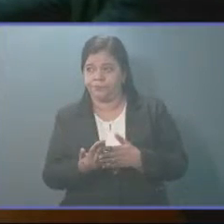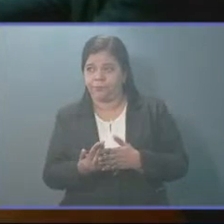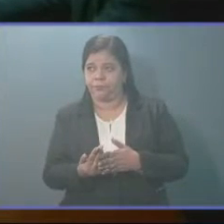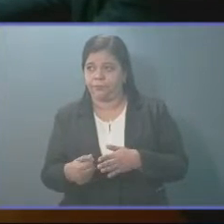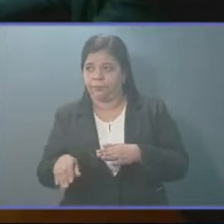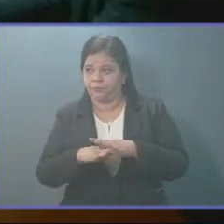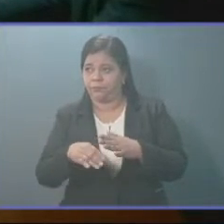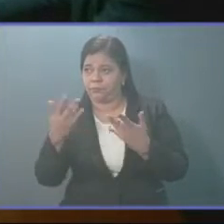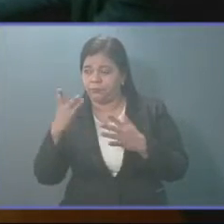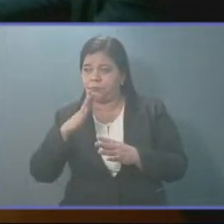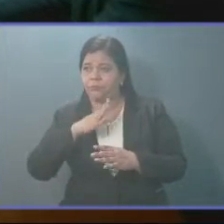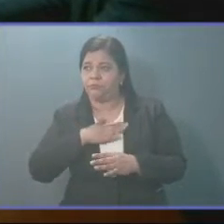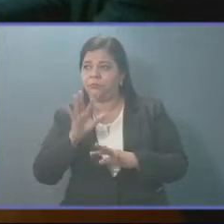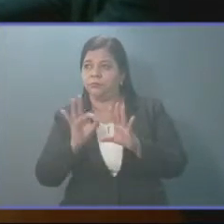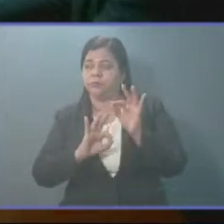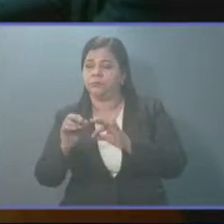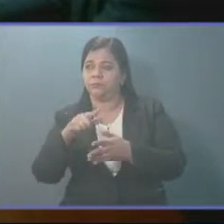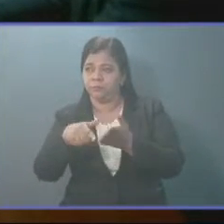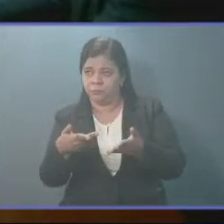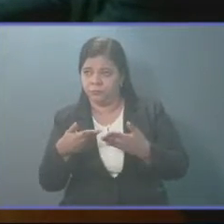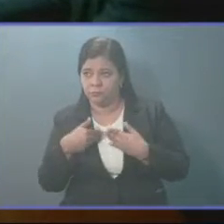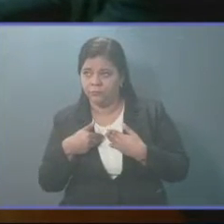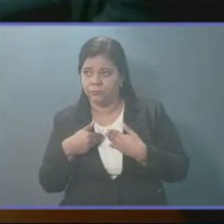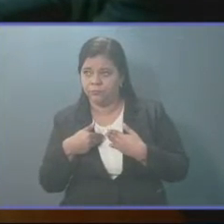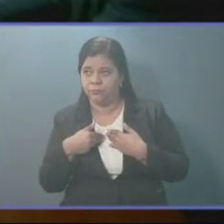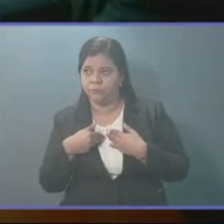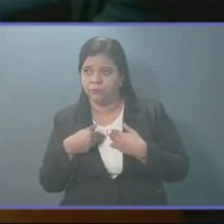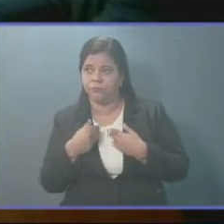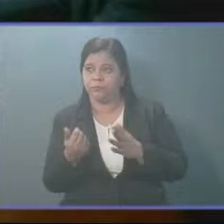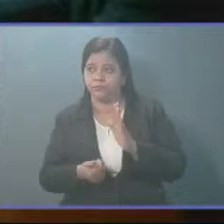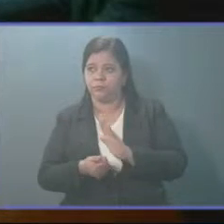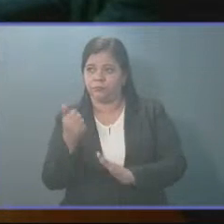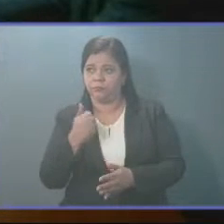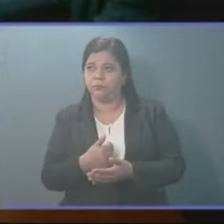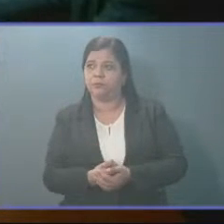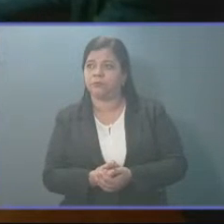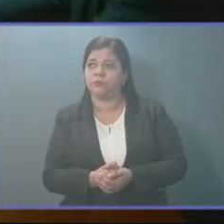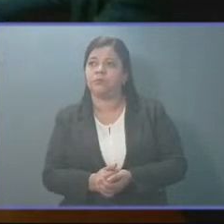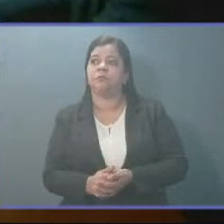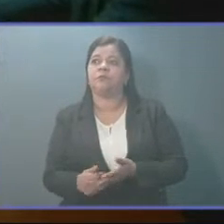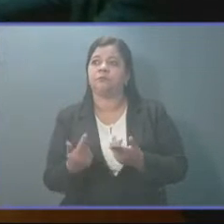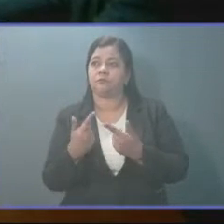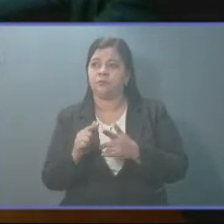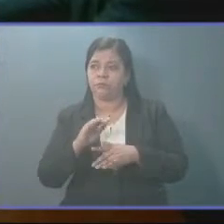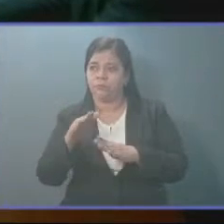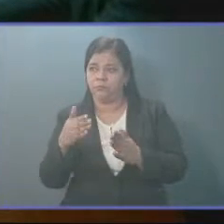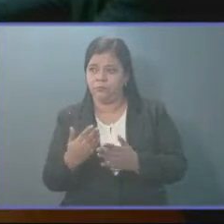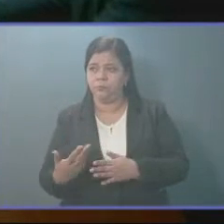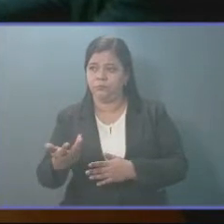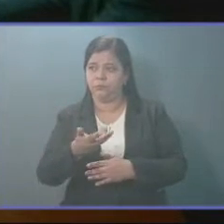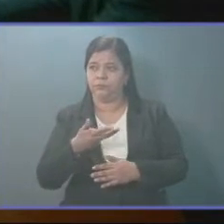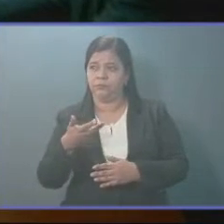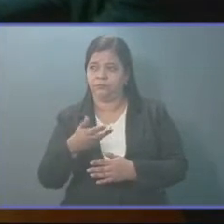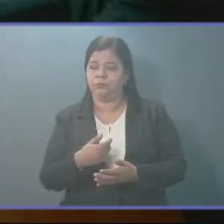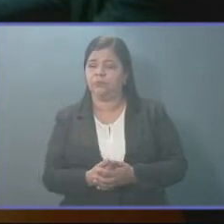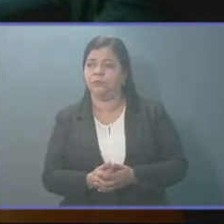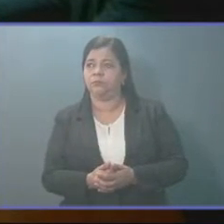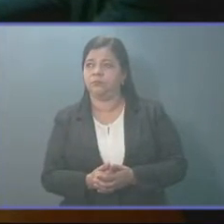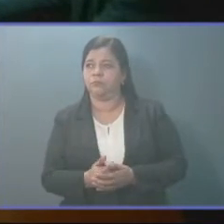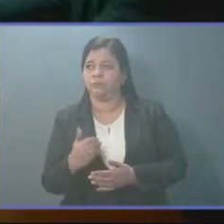deberán comprender también aquellos derechos irrenunciables del trabajador que aparezcan plenamente probados dentro del proceso.